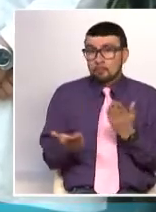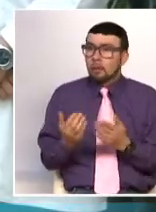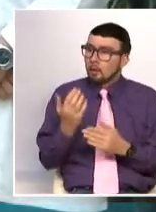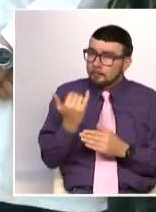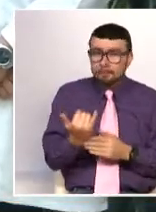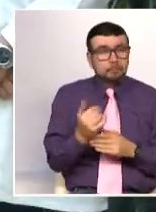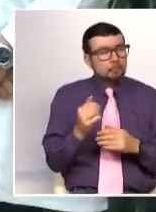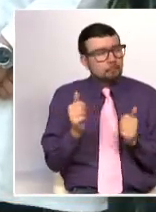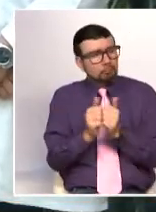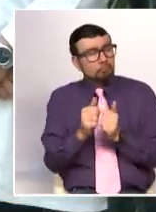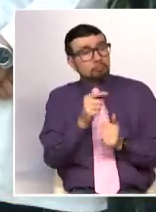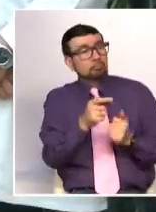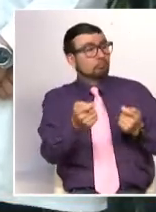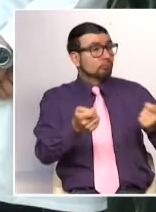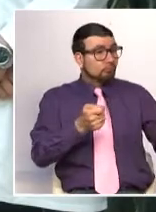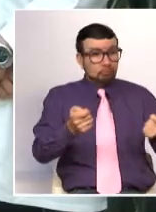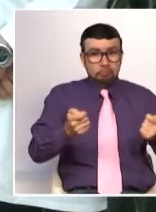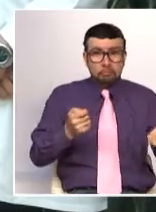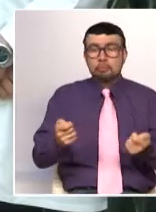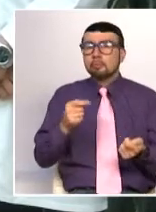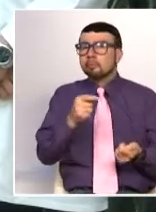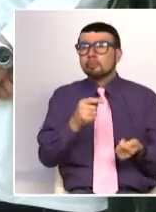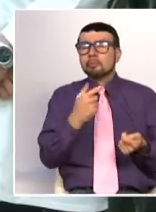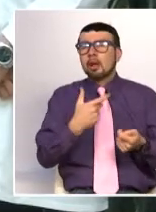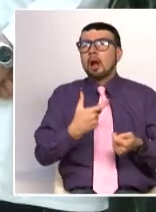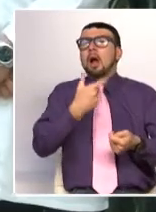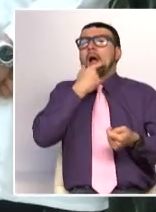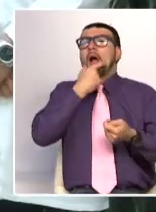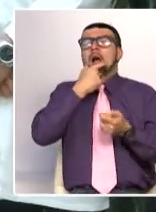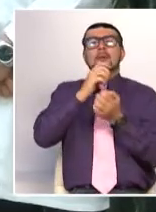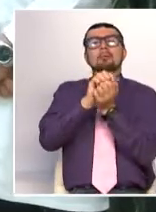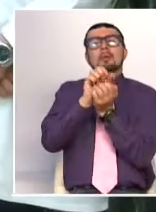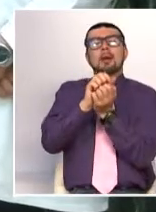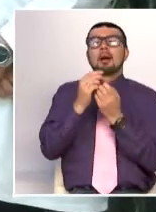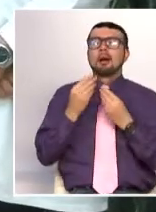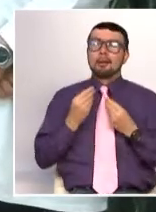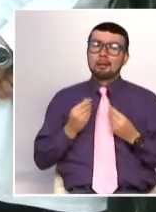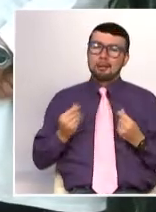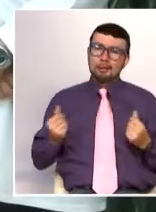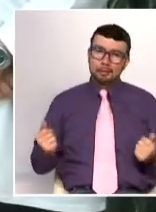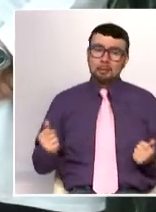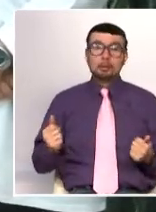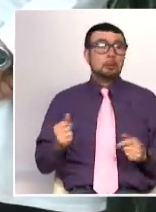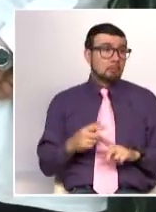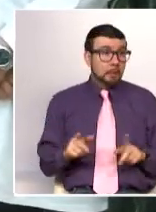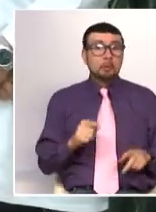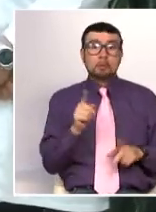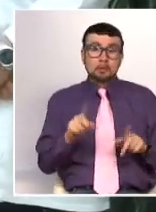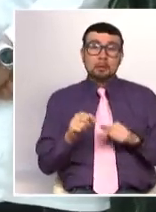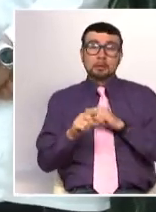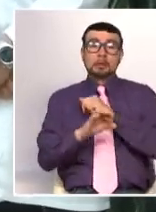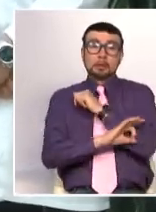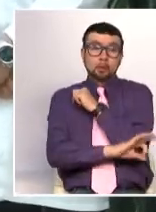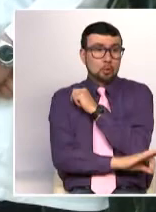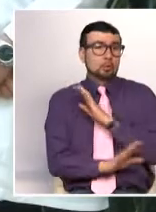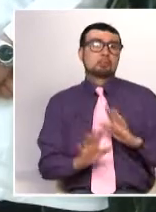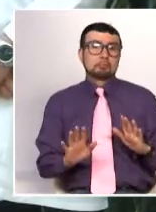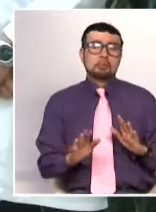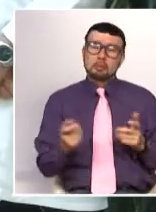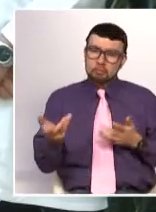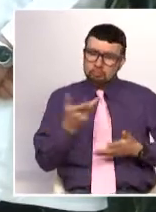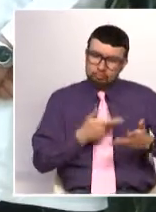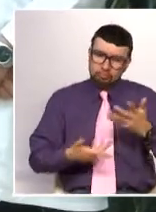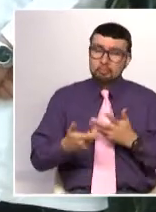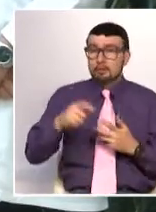con ustedes manejar desde unas placas y una relajación muscular pero también la parte psicológica porque si no no vamos a lograr nada